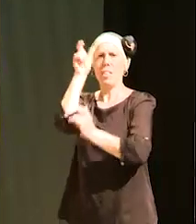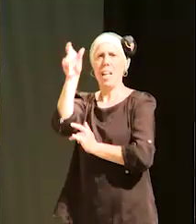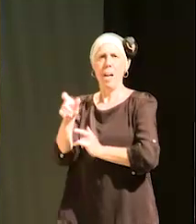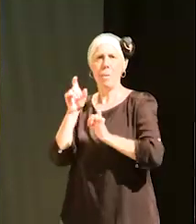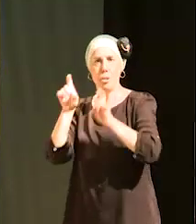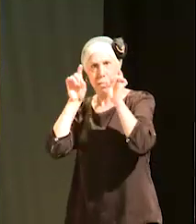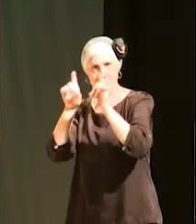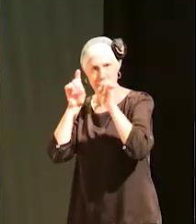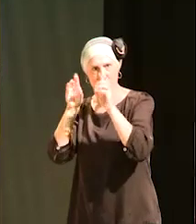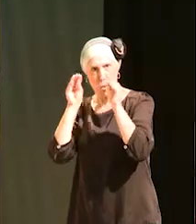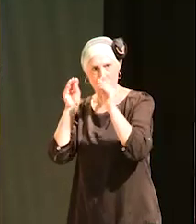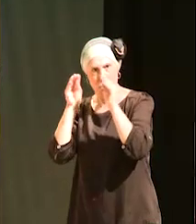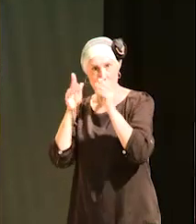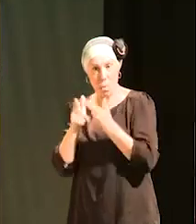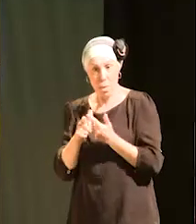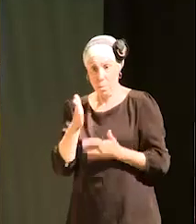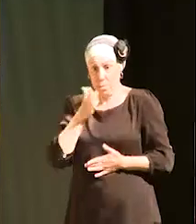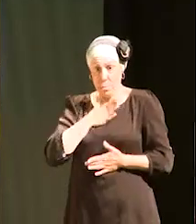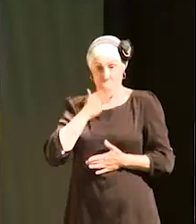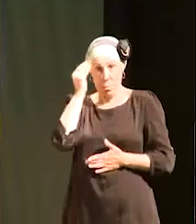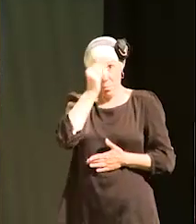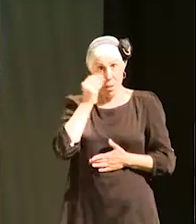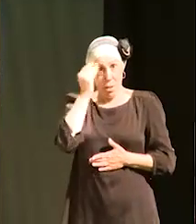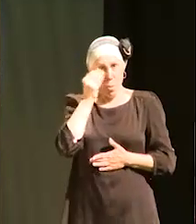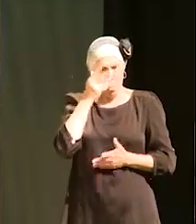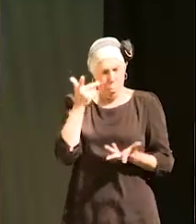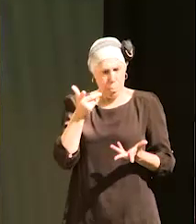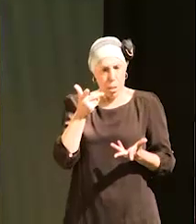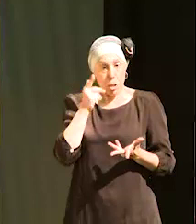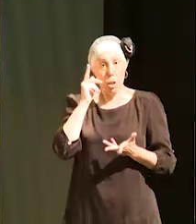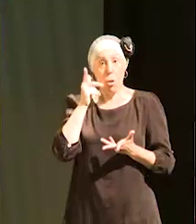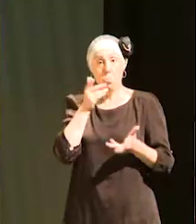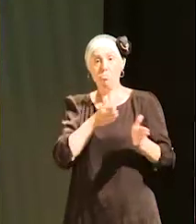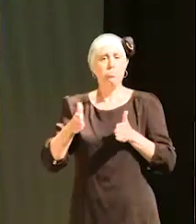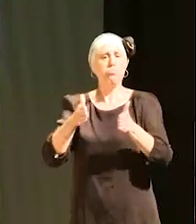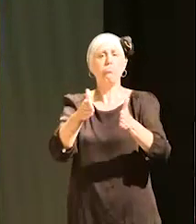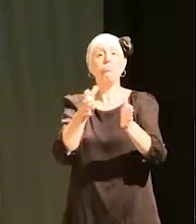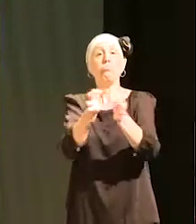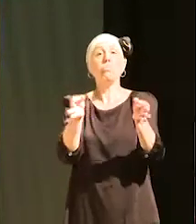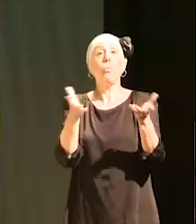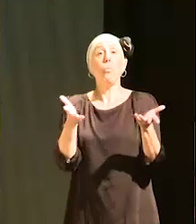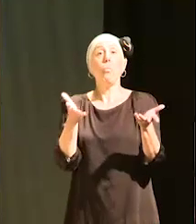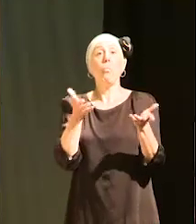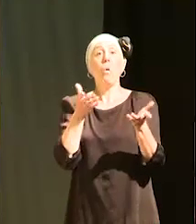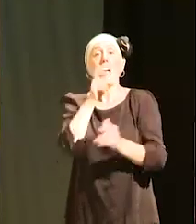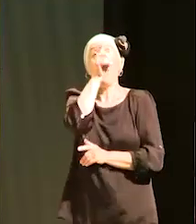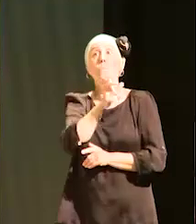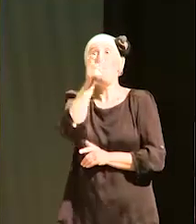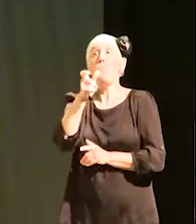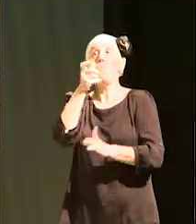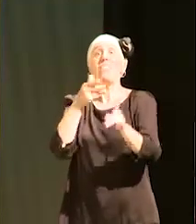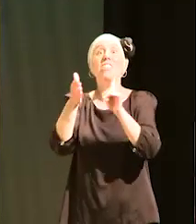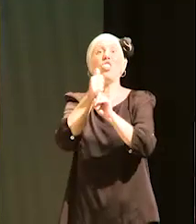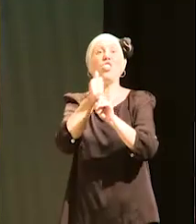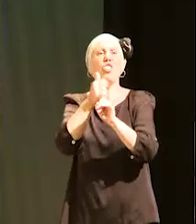para mí en el camino es encontrar a estos a estas personas que se encuentren son los